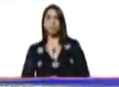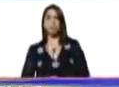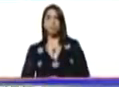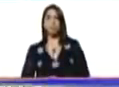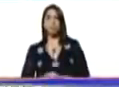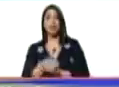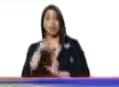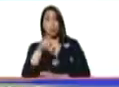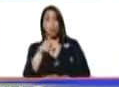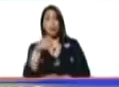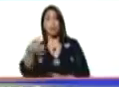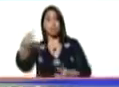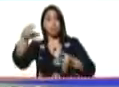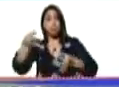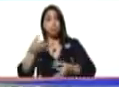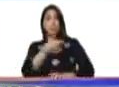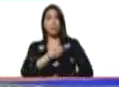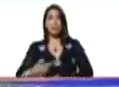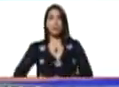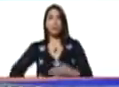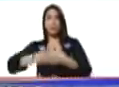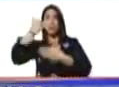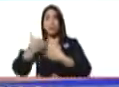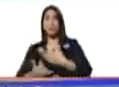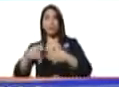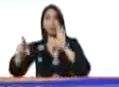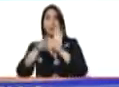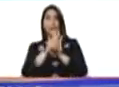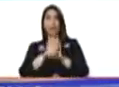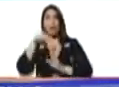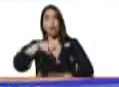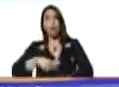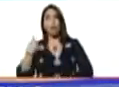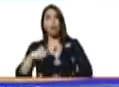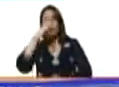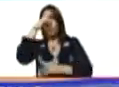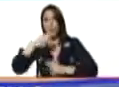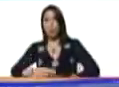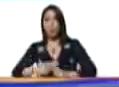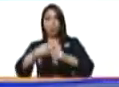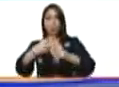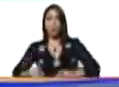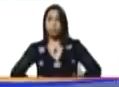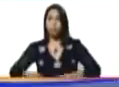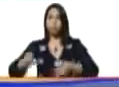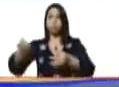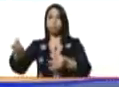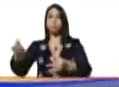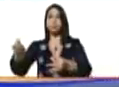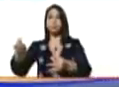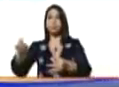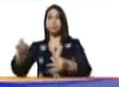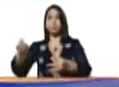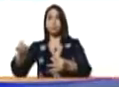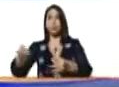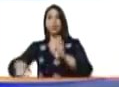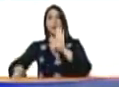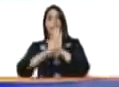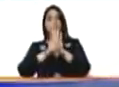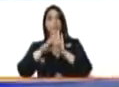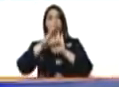nos entregó, presidente, como un proyecto de ley, hoy tenemos el honor de devolvérselo entregado como una ley